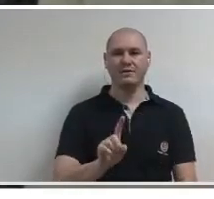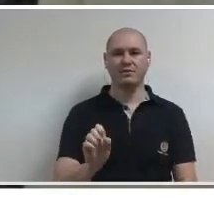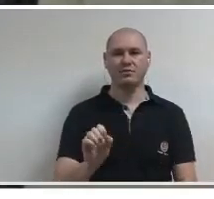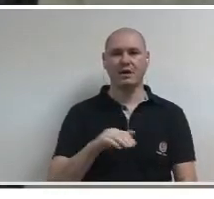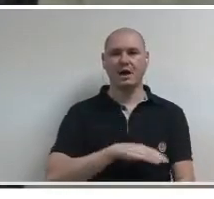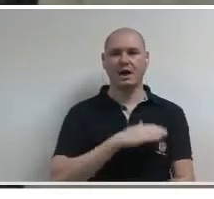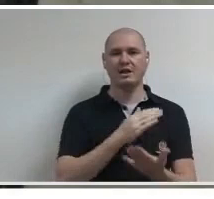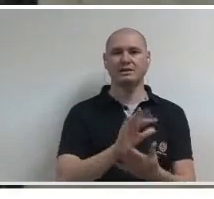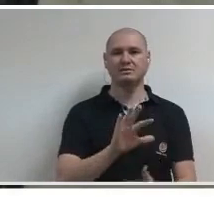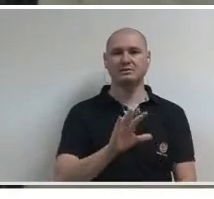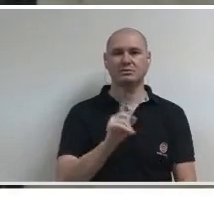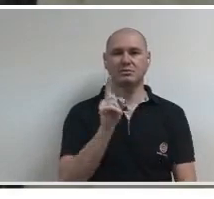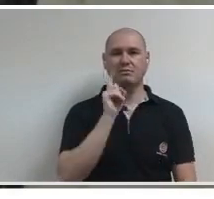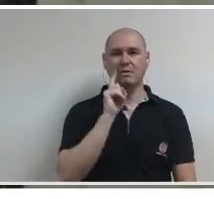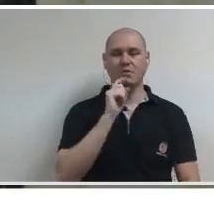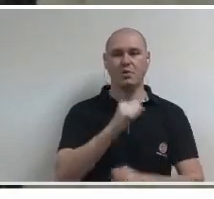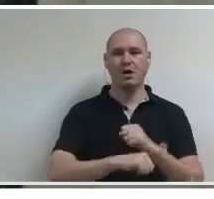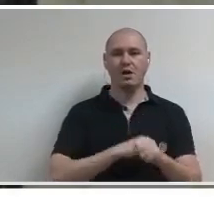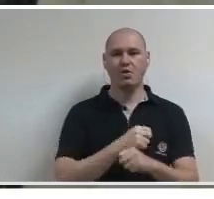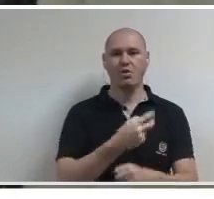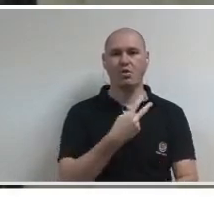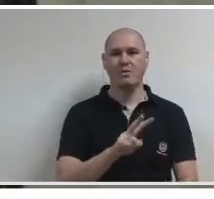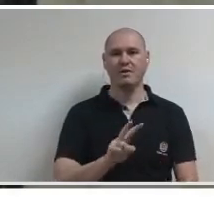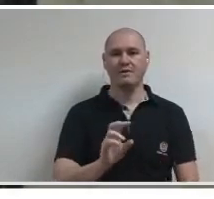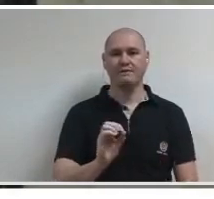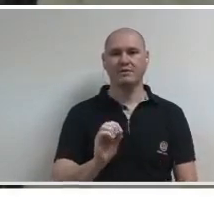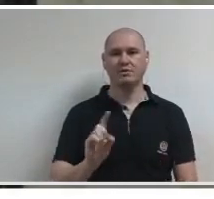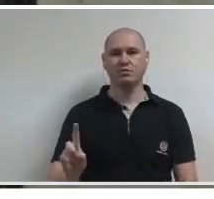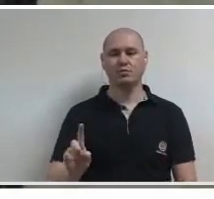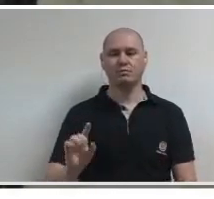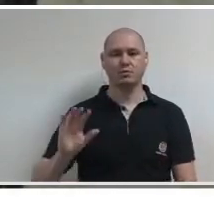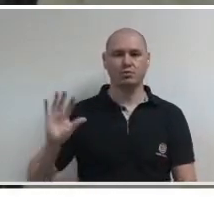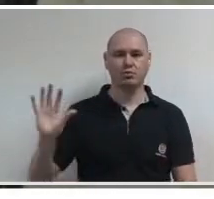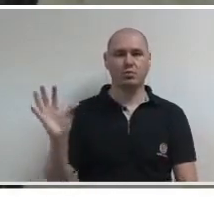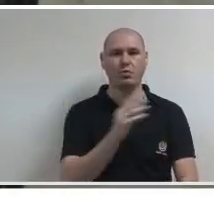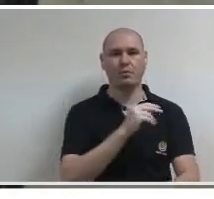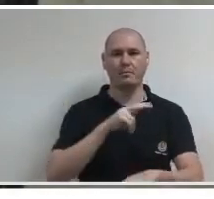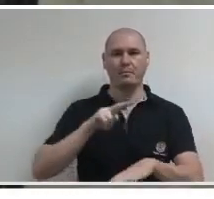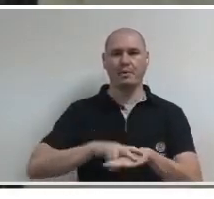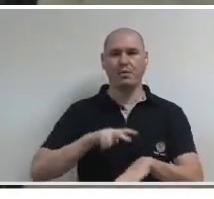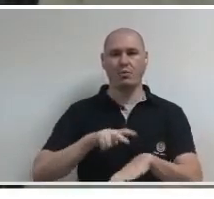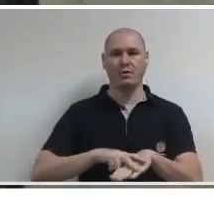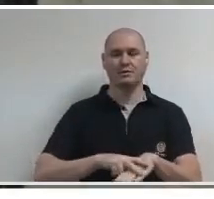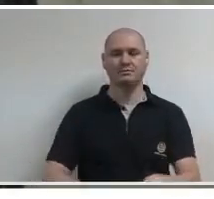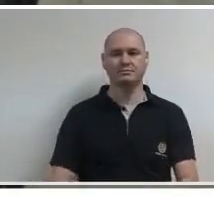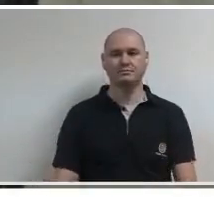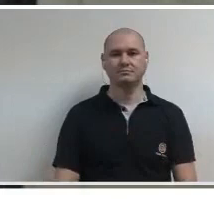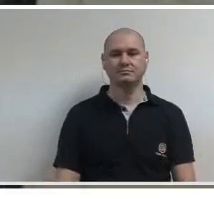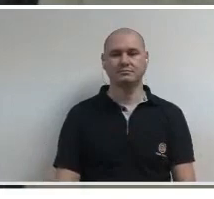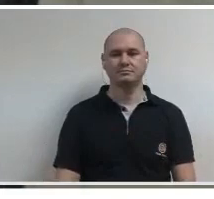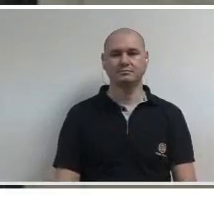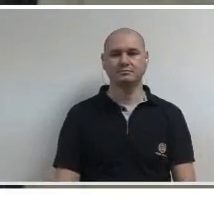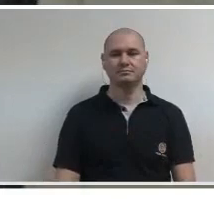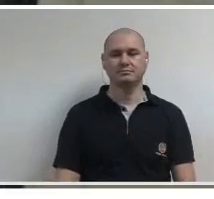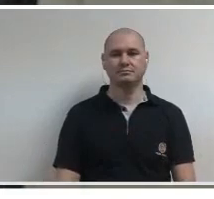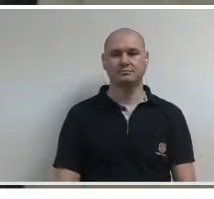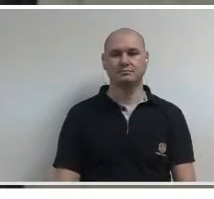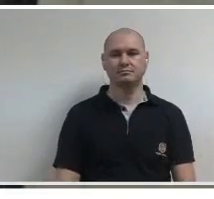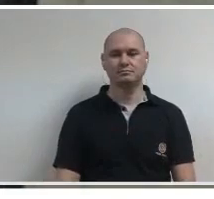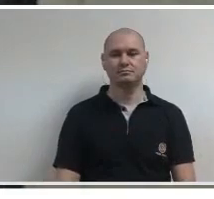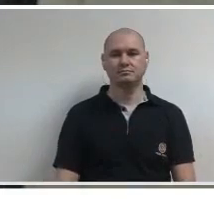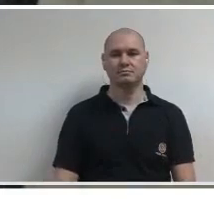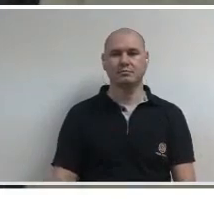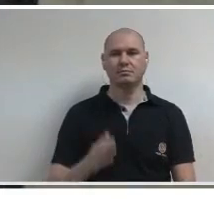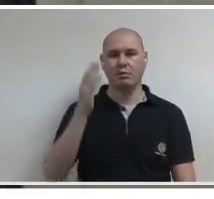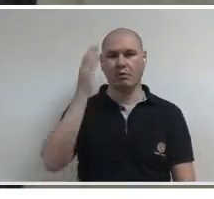del 2021, pero ya en todas las circunscripciones del país, teniendo en consideración, como dije, el aumento